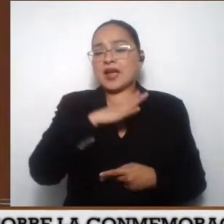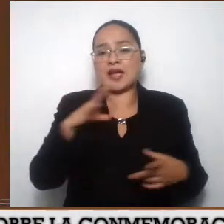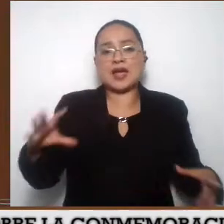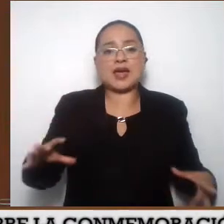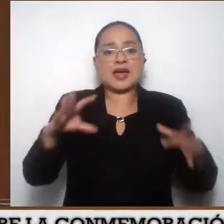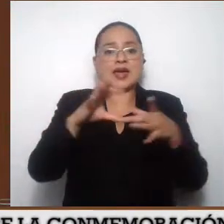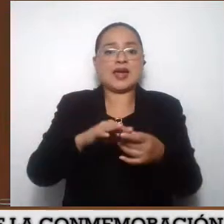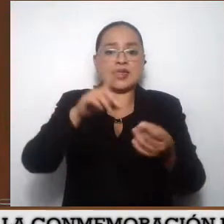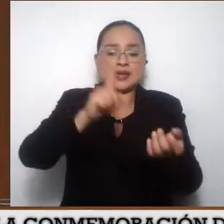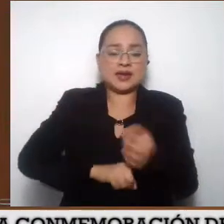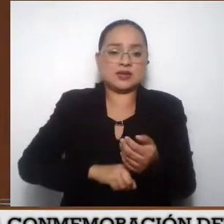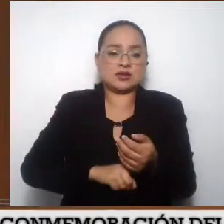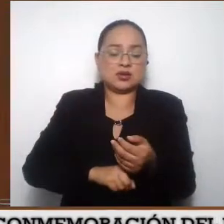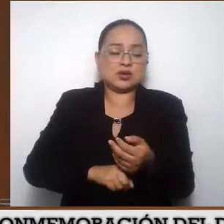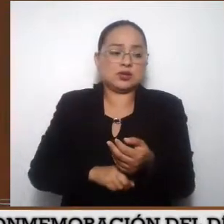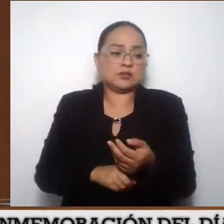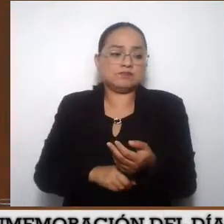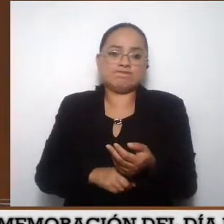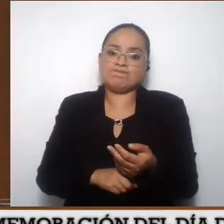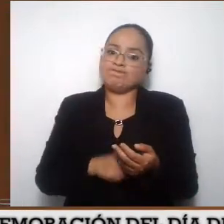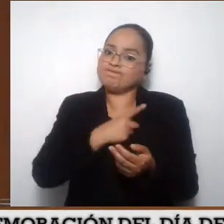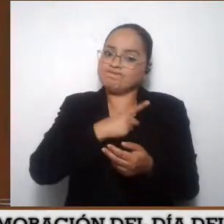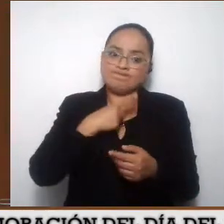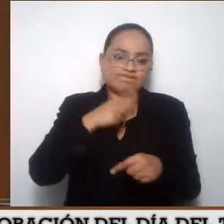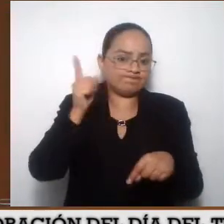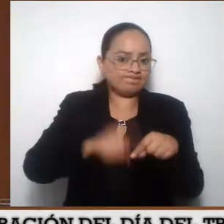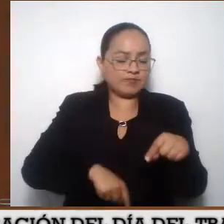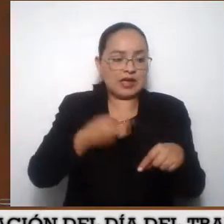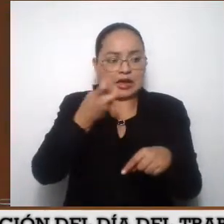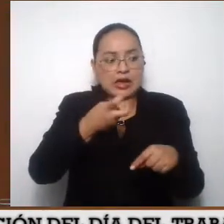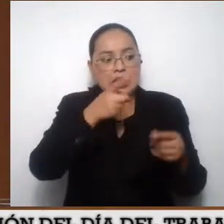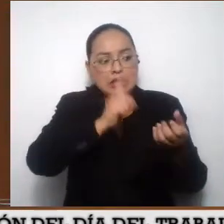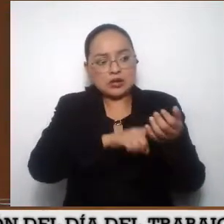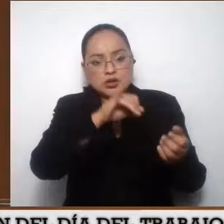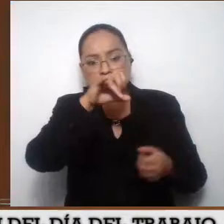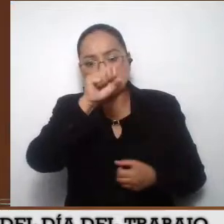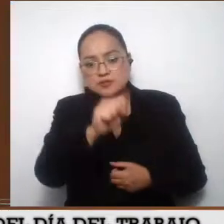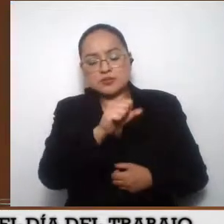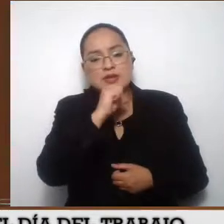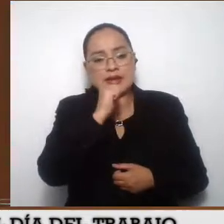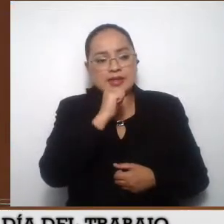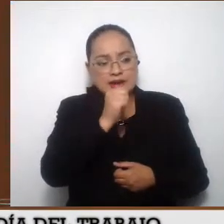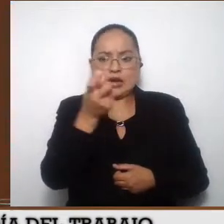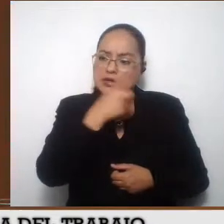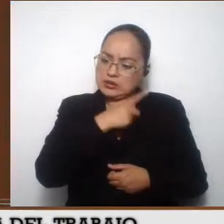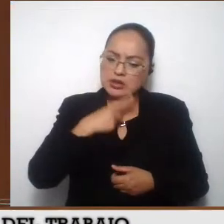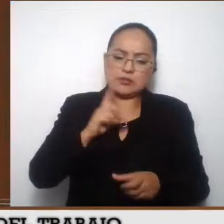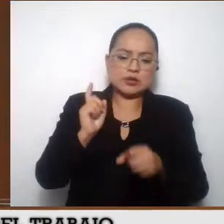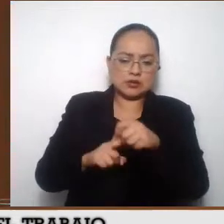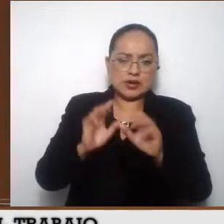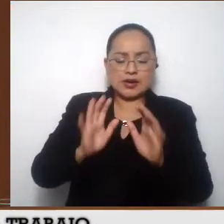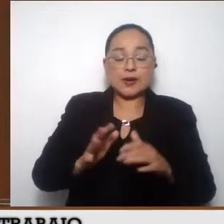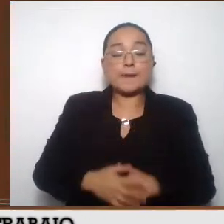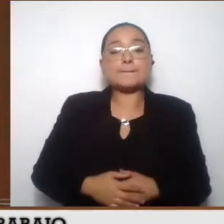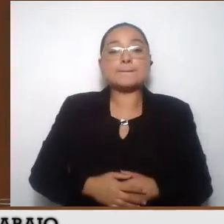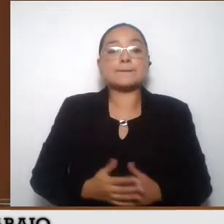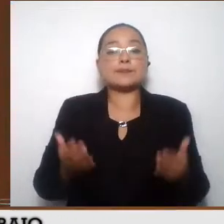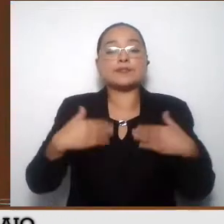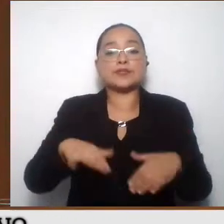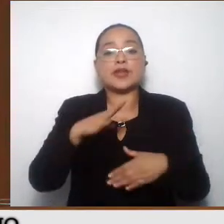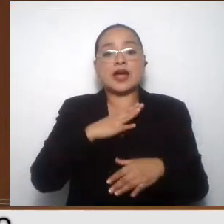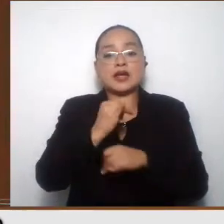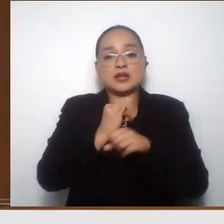sector. Es importante también mencionar que según la Encuesta Nacional de Ocupación y Empleo, hay